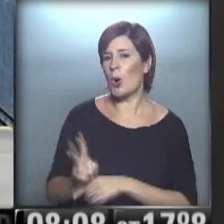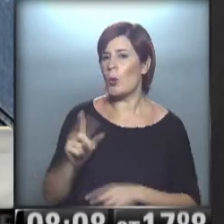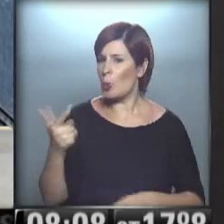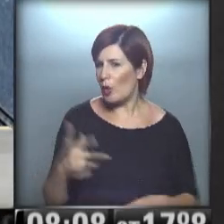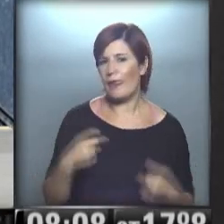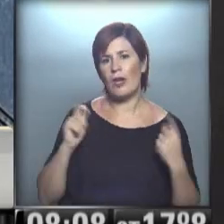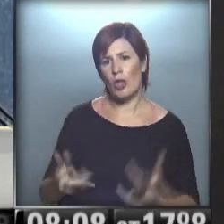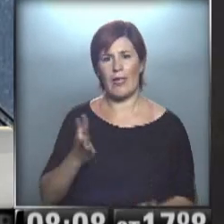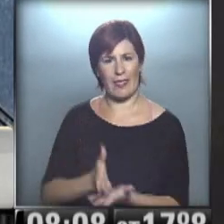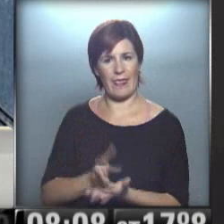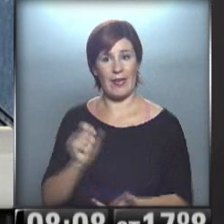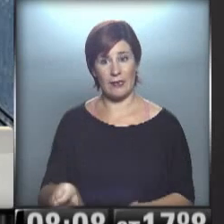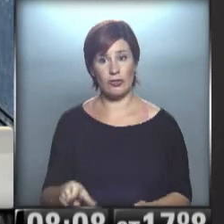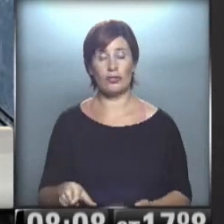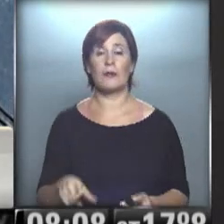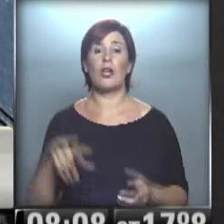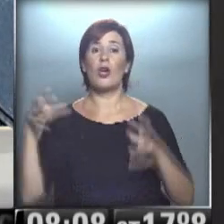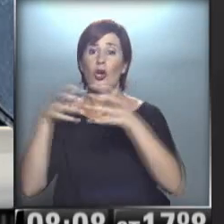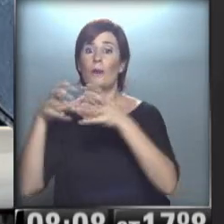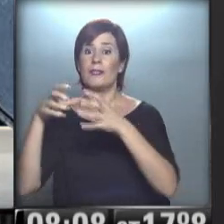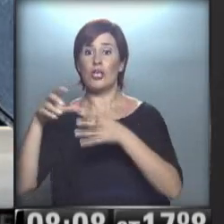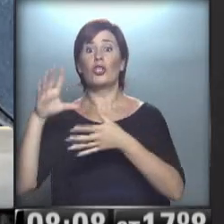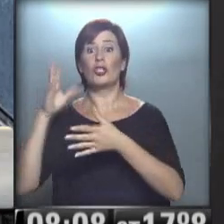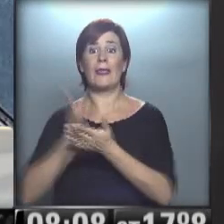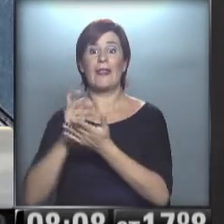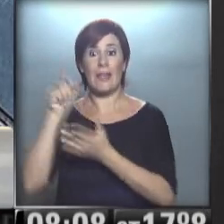avances de la última década. Es interesante esto porque